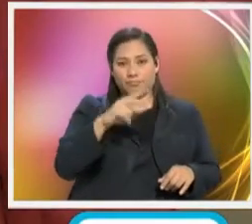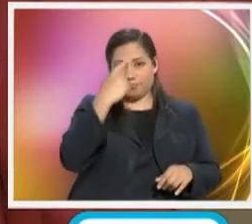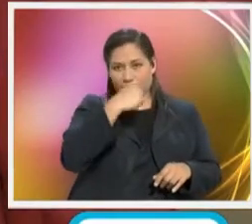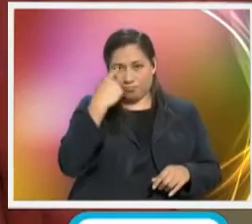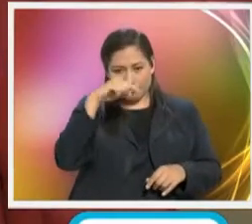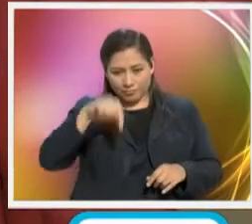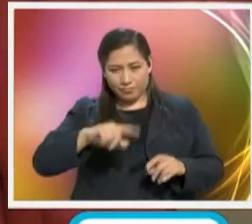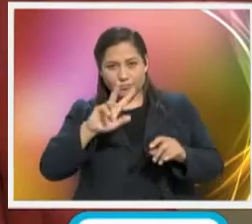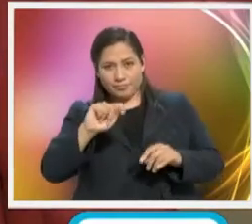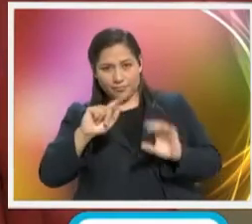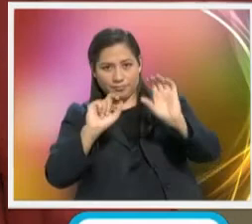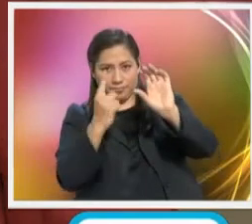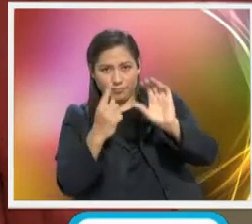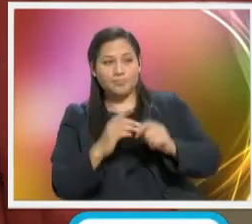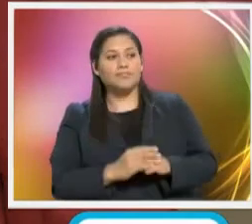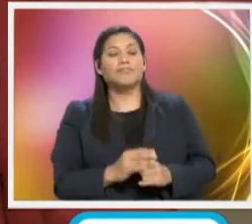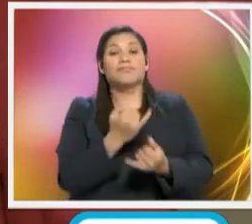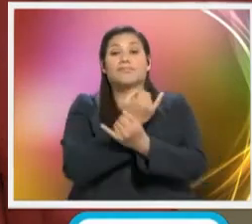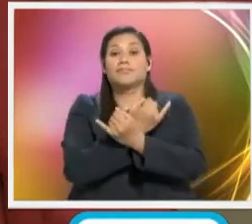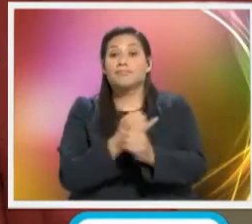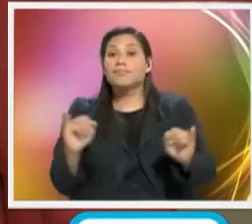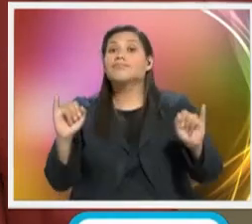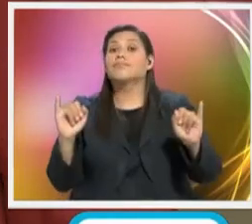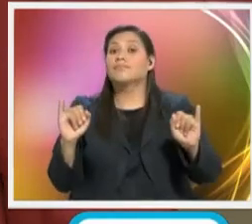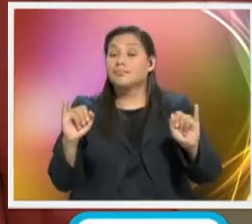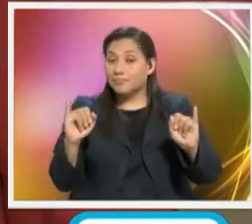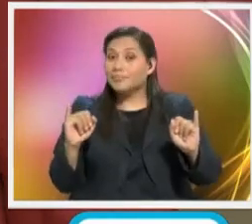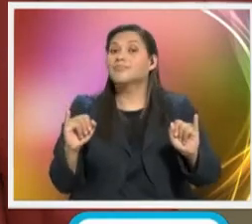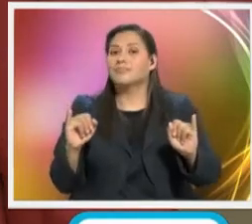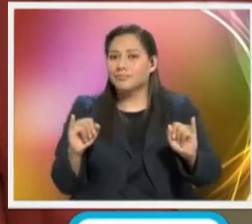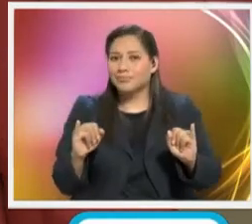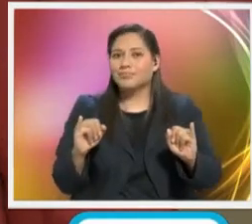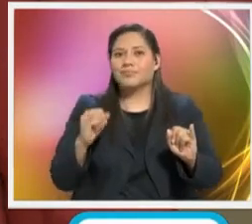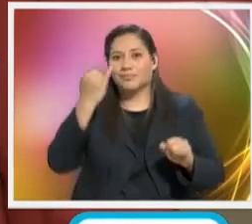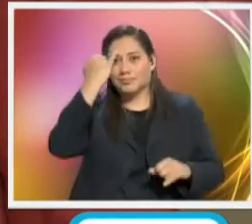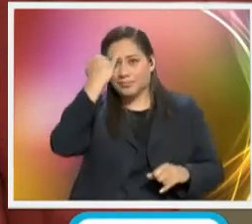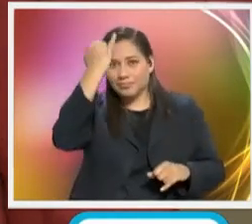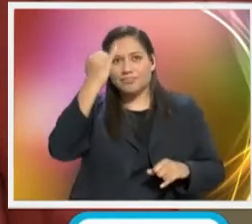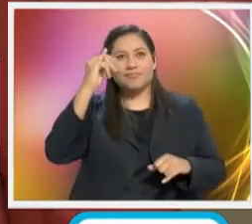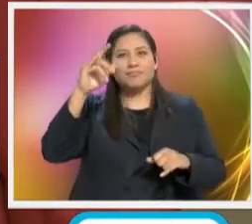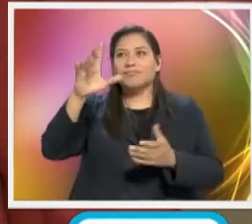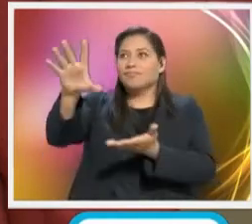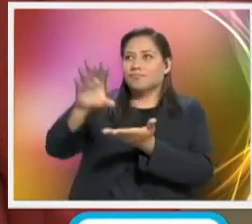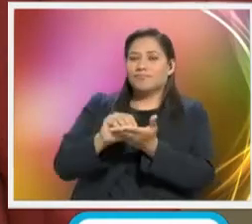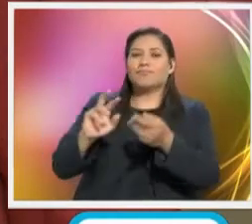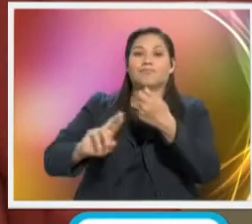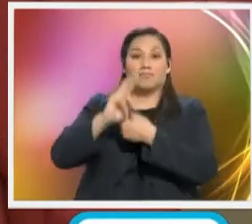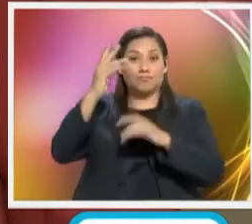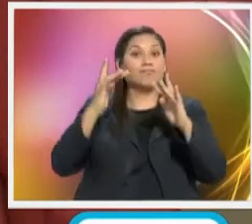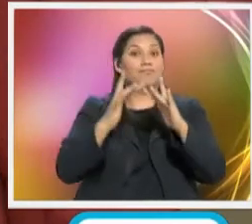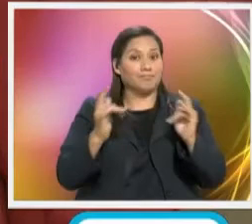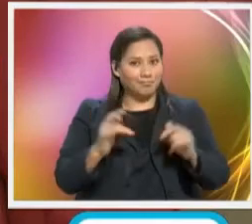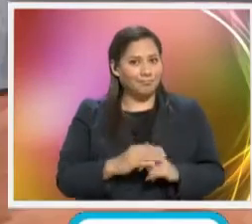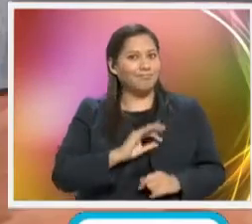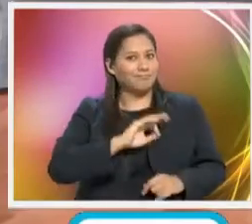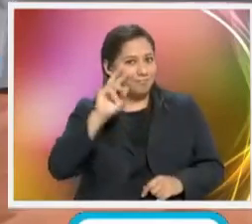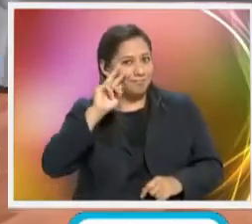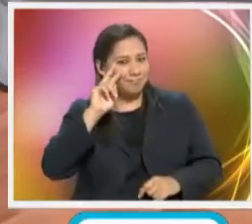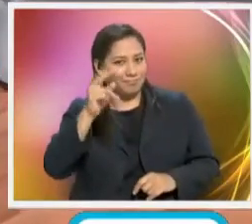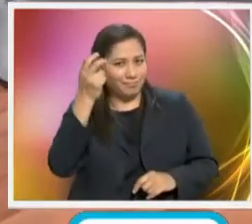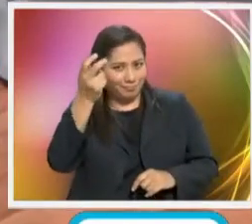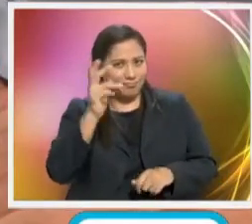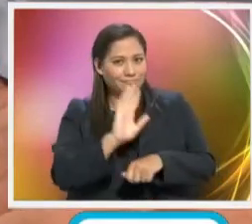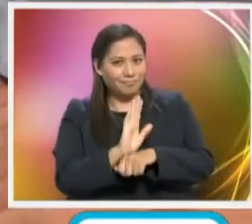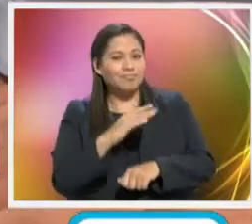por Capital 21. ¿Y nosotros? La Independencia que vino inspirada de los ideales de la Revolución Francesa. Eso es todo. Podemos ir a ver la